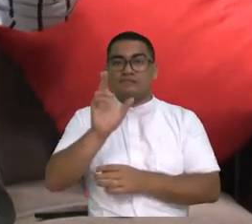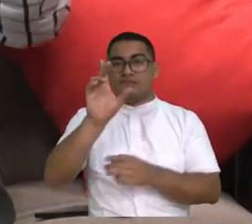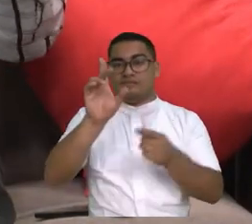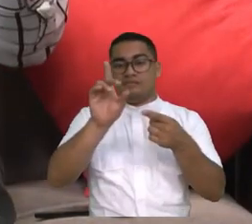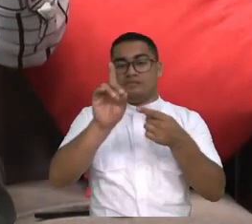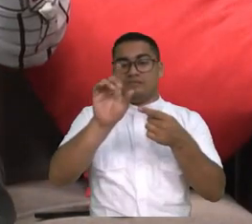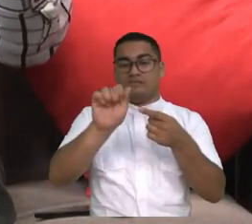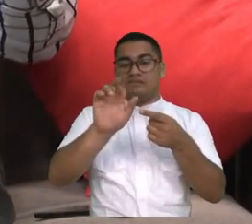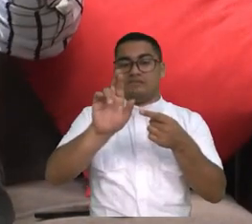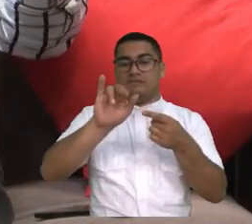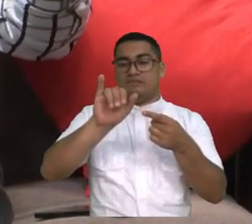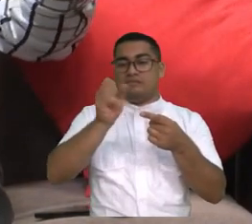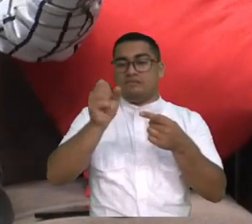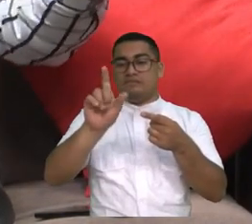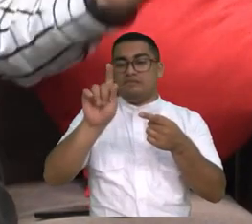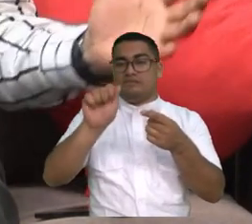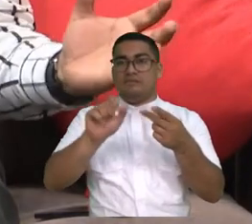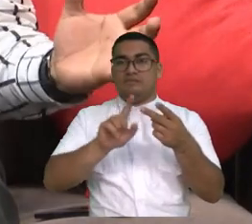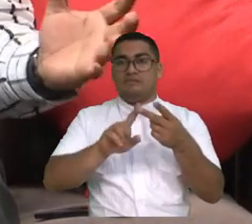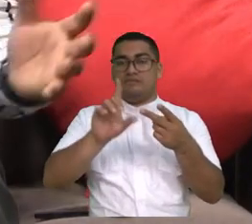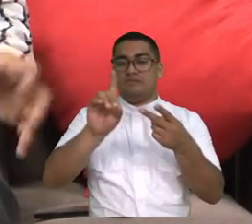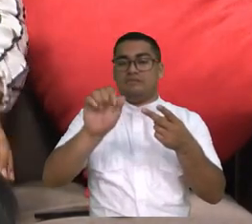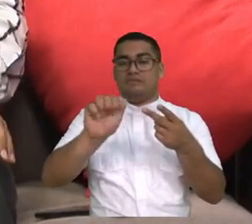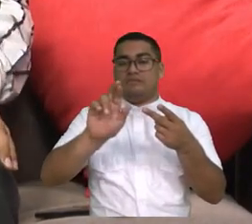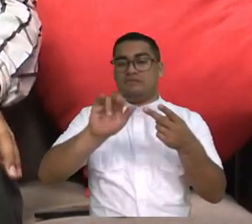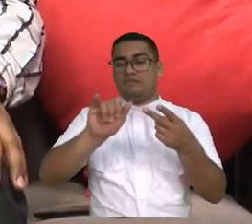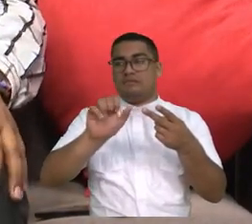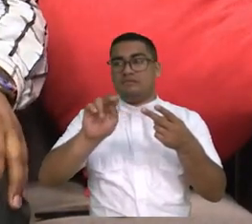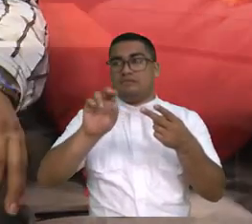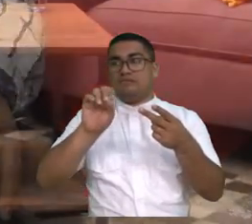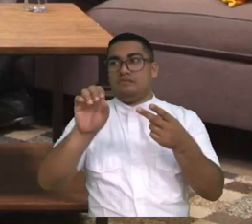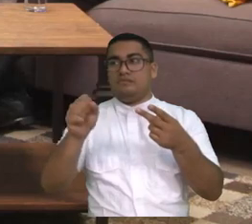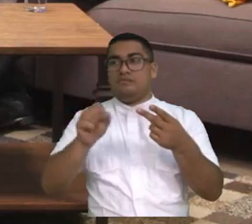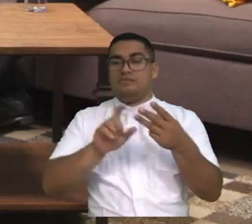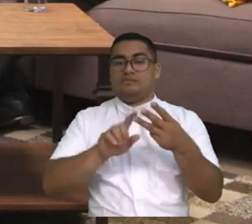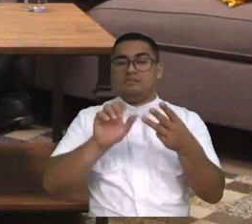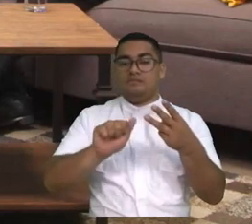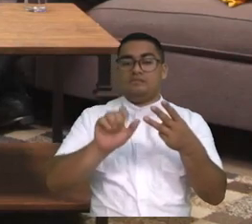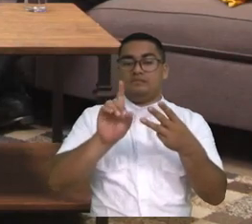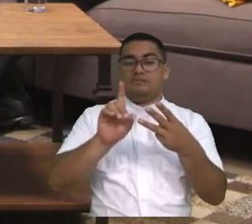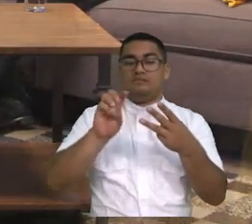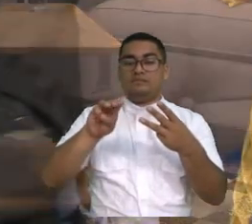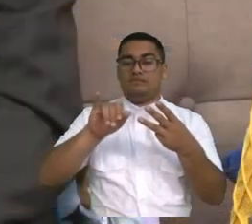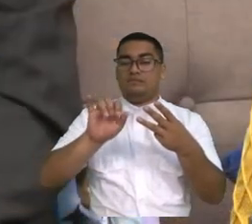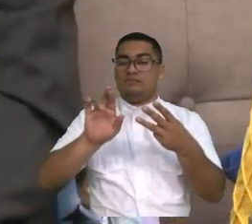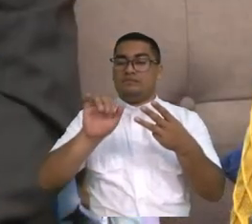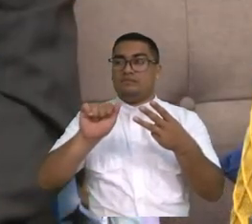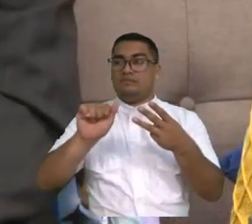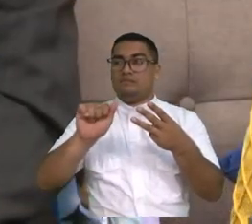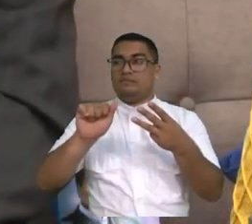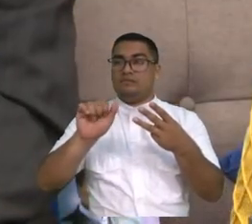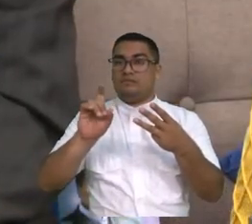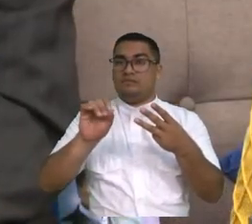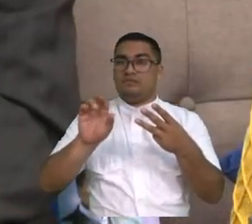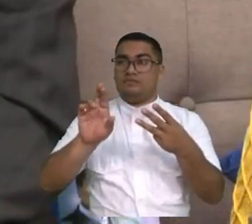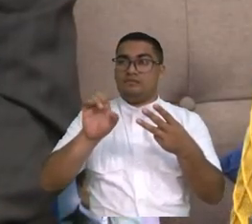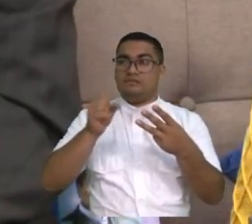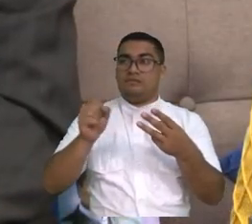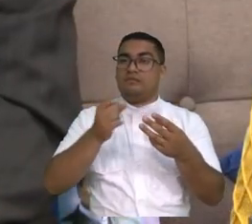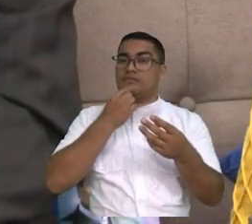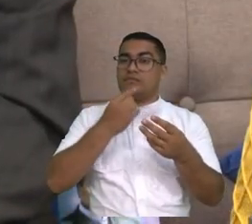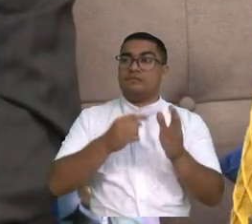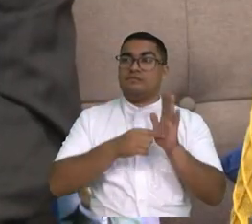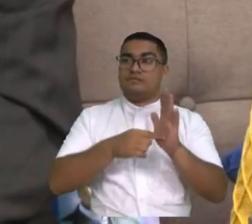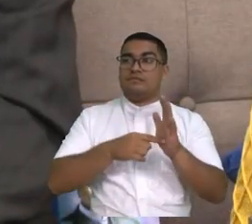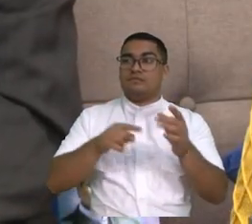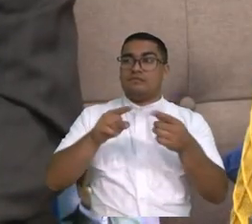dariístas, darianos. Y admiradores. Y admiradores. Ahí estamos nosotros, que somos admiradores, porque ser dariísta, por ejemplo,